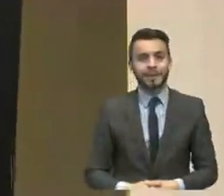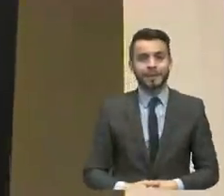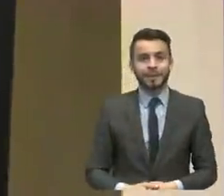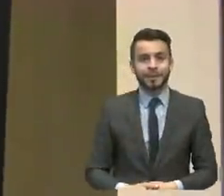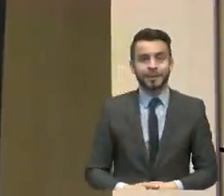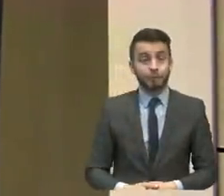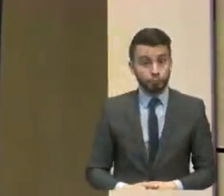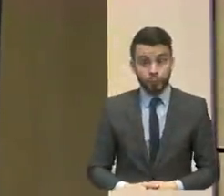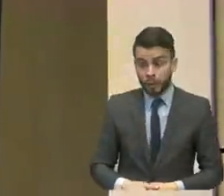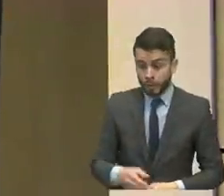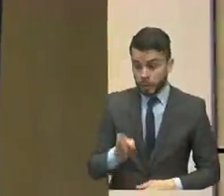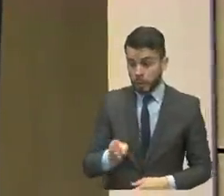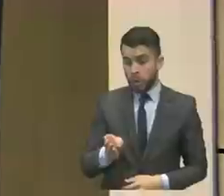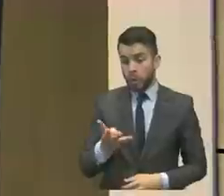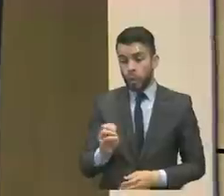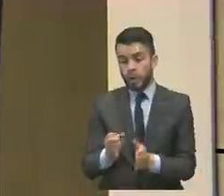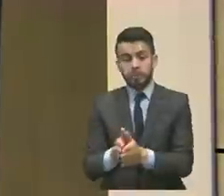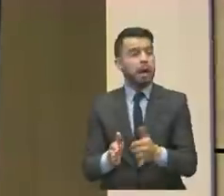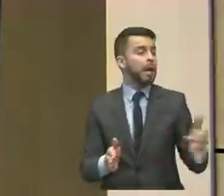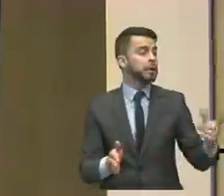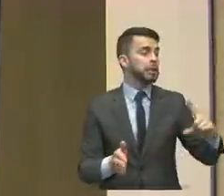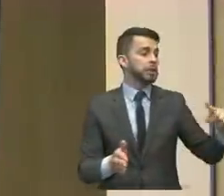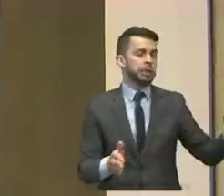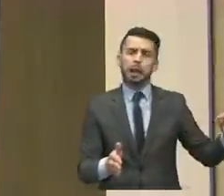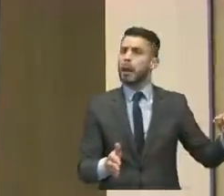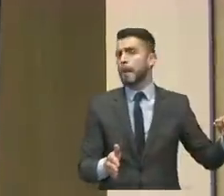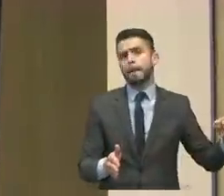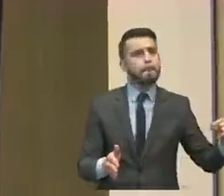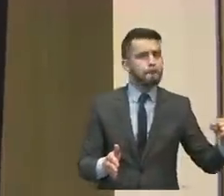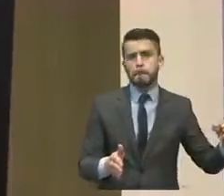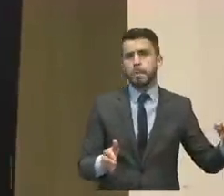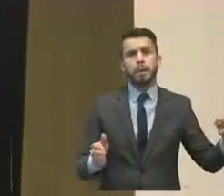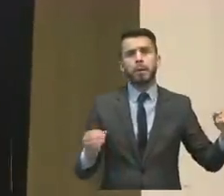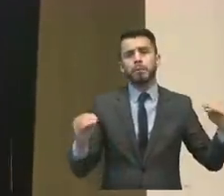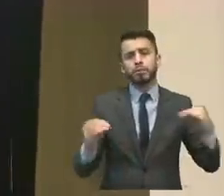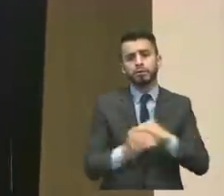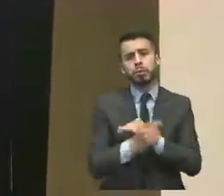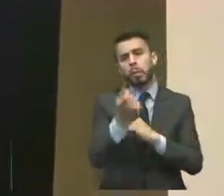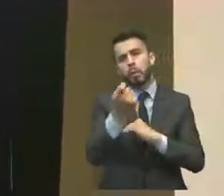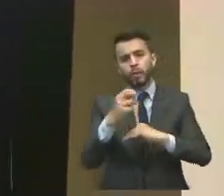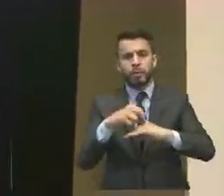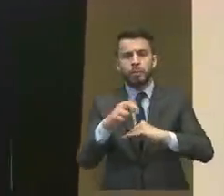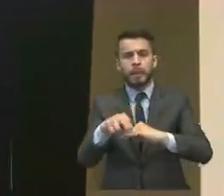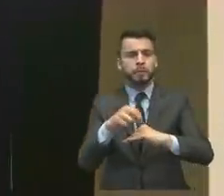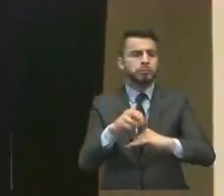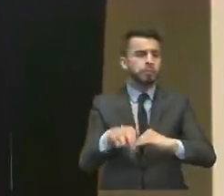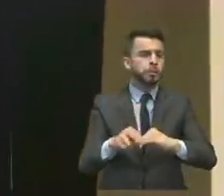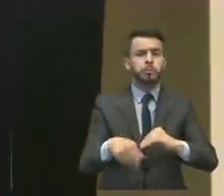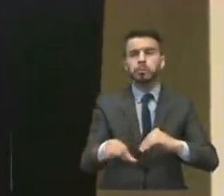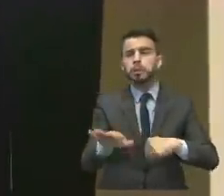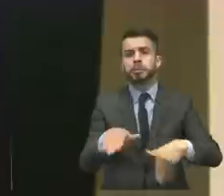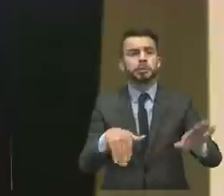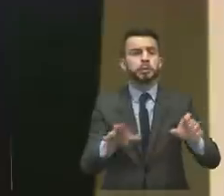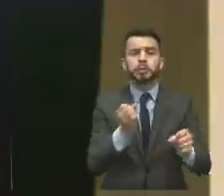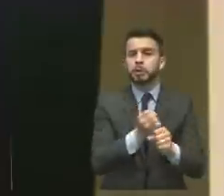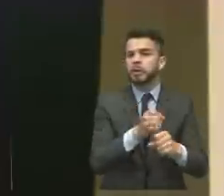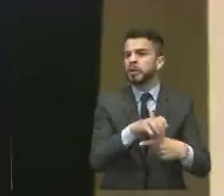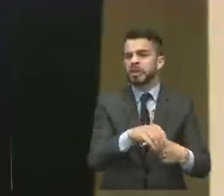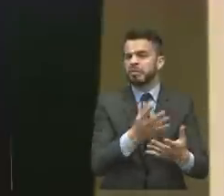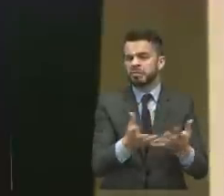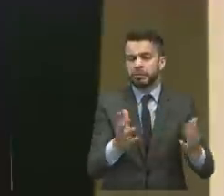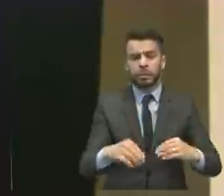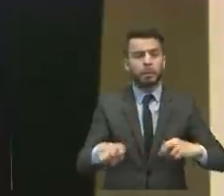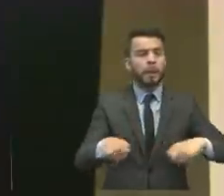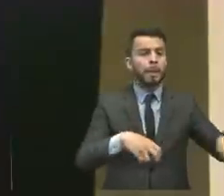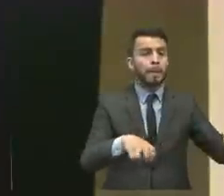tan robusto. Ni se va a bajar, ni se va a subir tanta gente como en esos 3 puntos. Entonces son 3 puntos en los que tenemos que